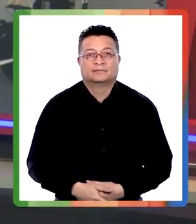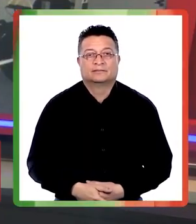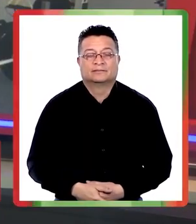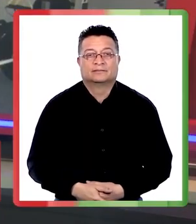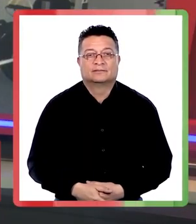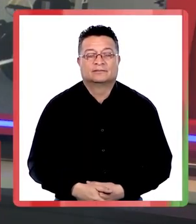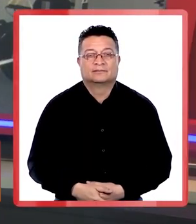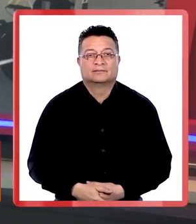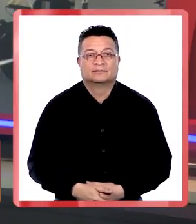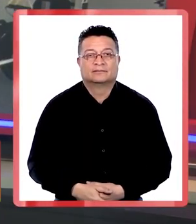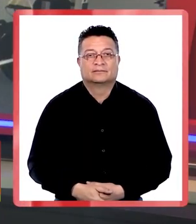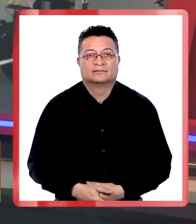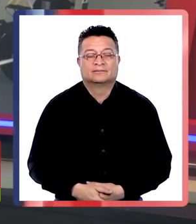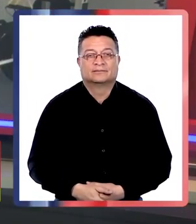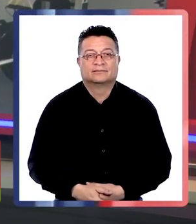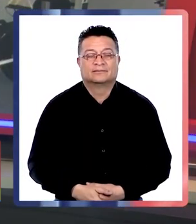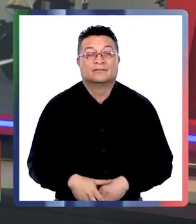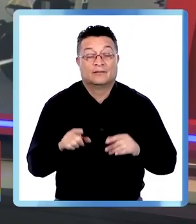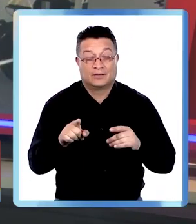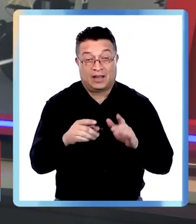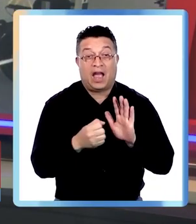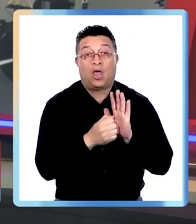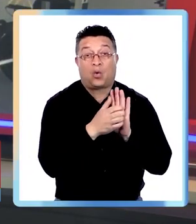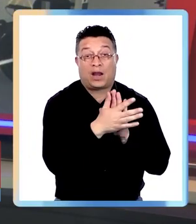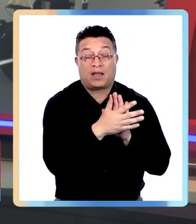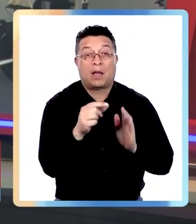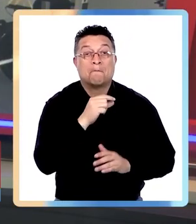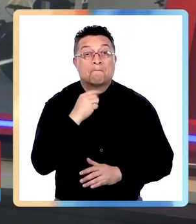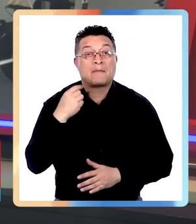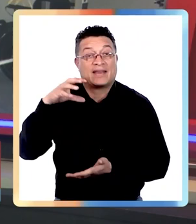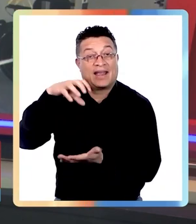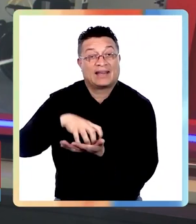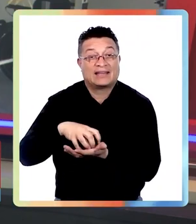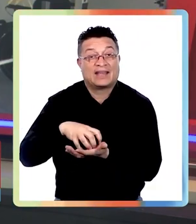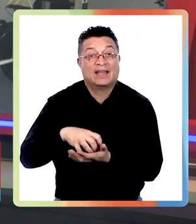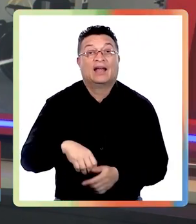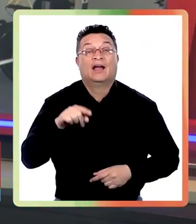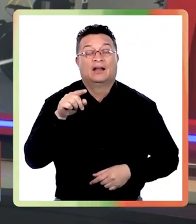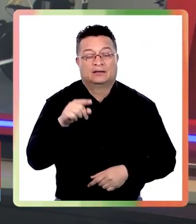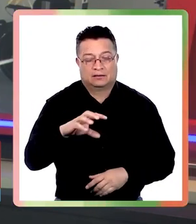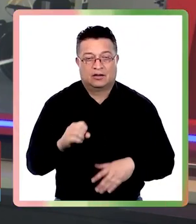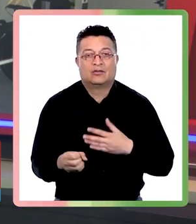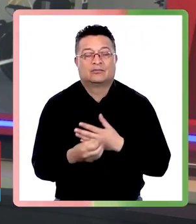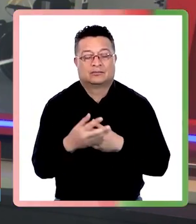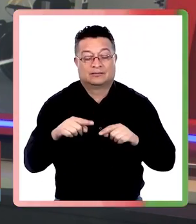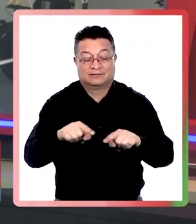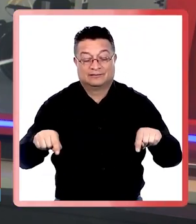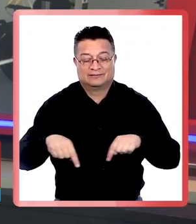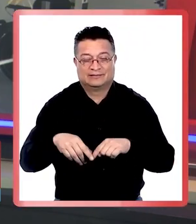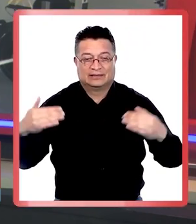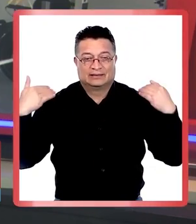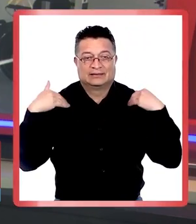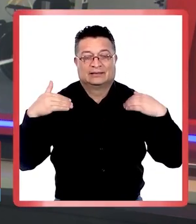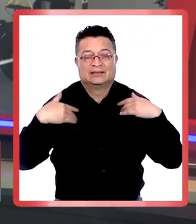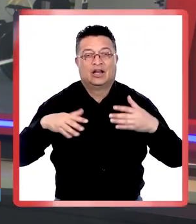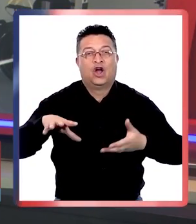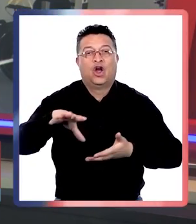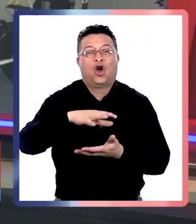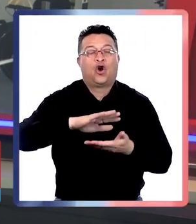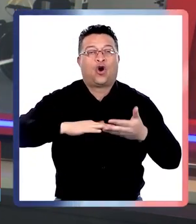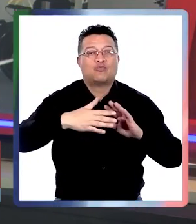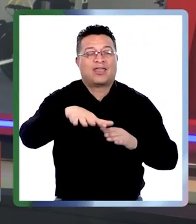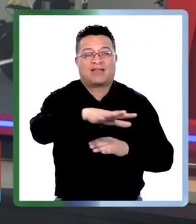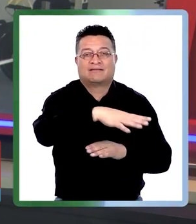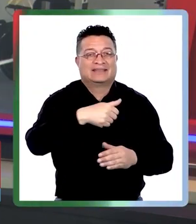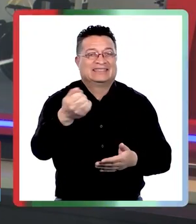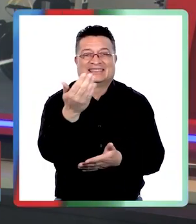Vamos a la Araucanía. En Padre Las Casas se inauguró una moderna sala de ejercicios para la comunidad completamente gratuita. La